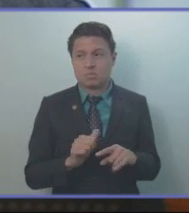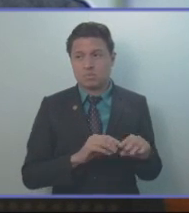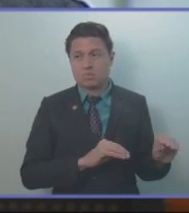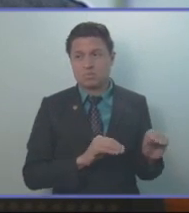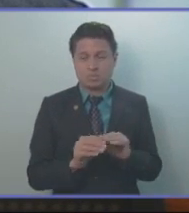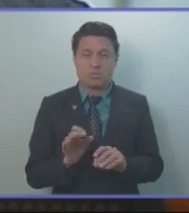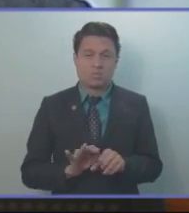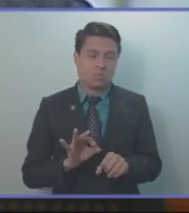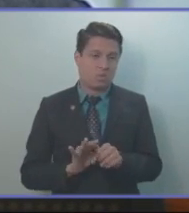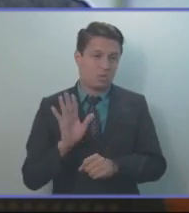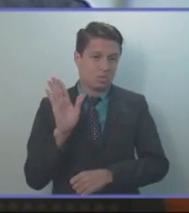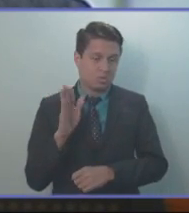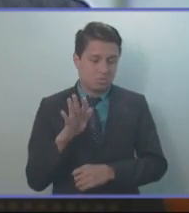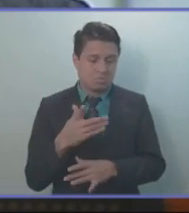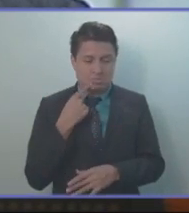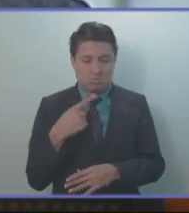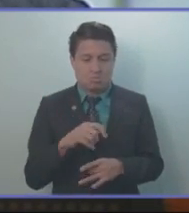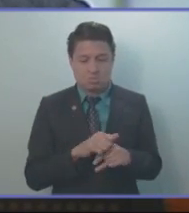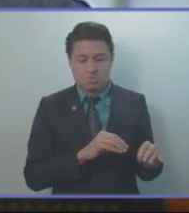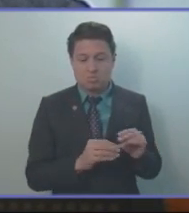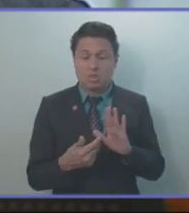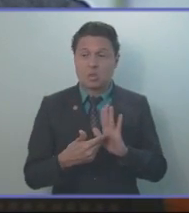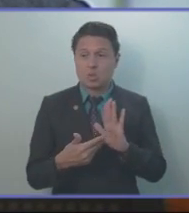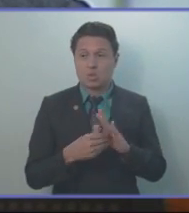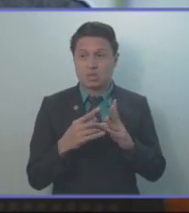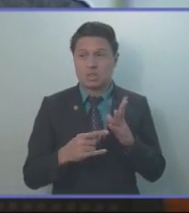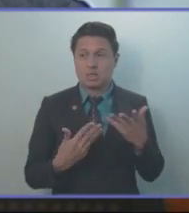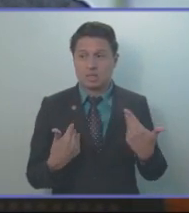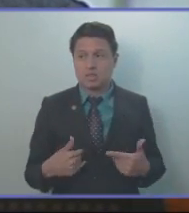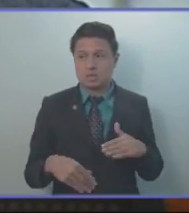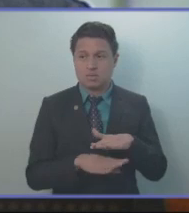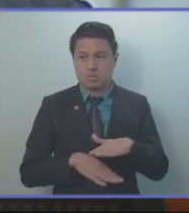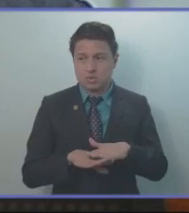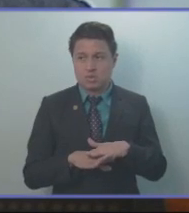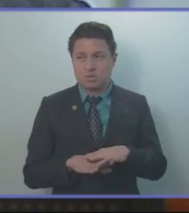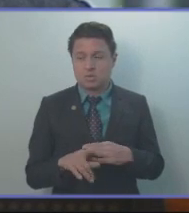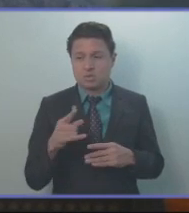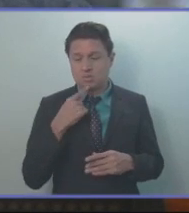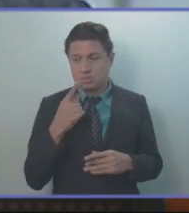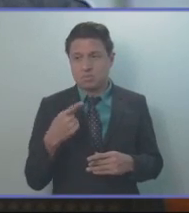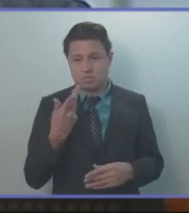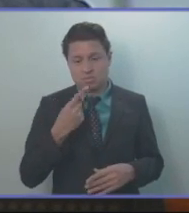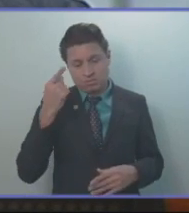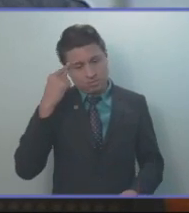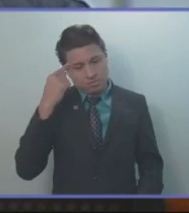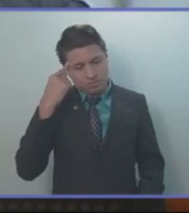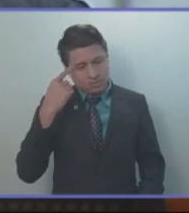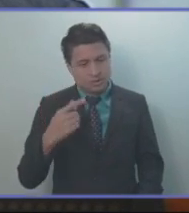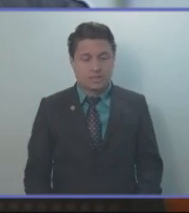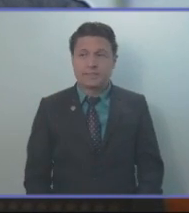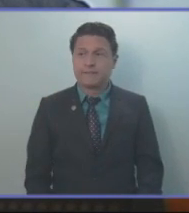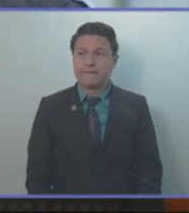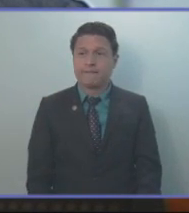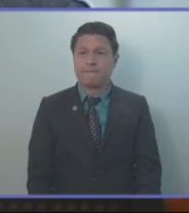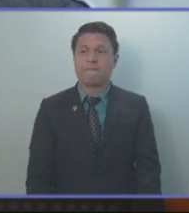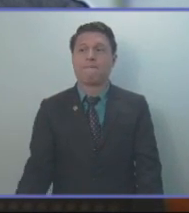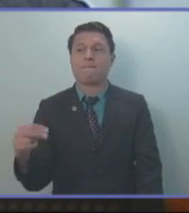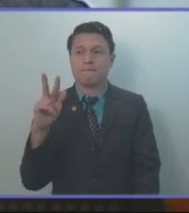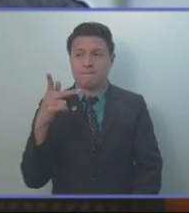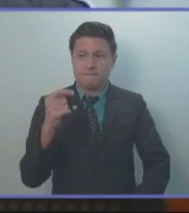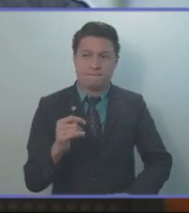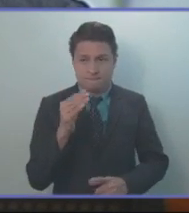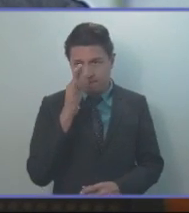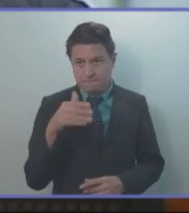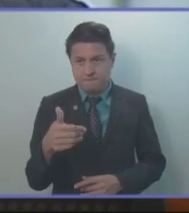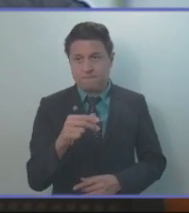el sufragio y que con ello se estaría violando un derecho fundamental, por lo que considerando la proximidad del evento electoral del 3 de